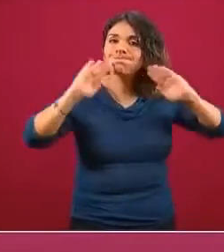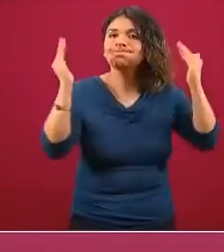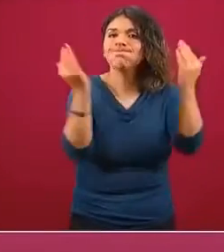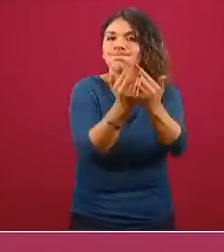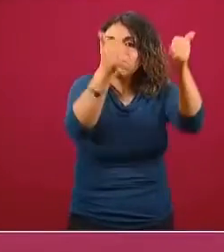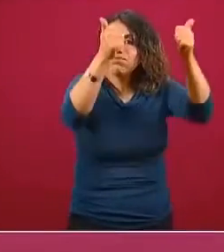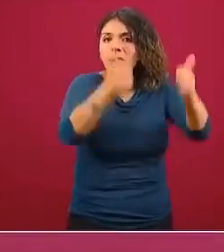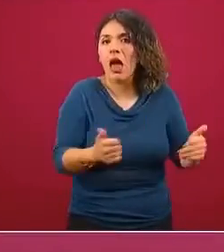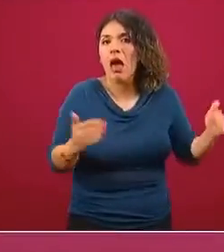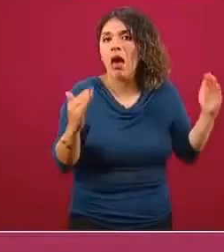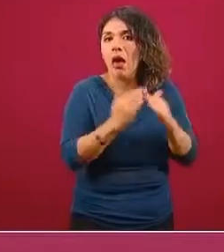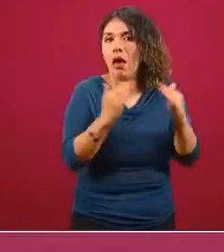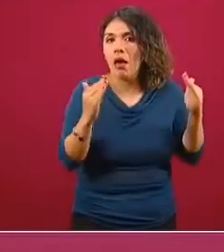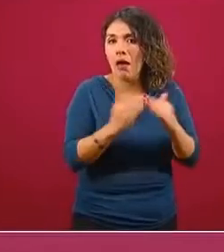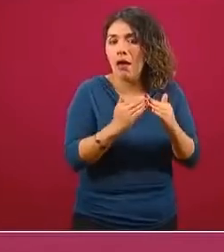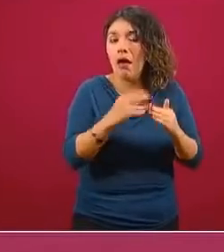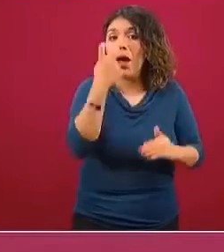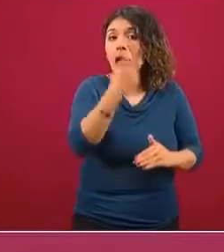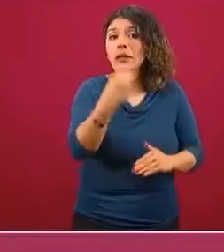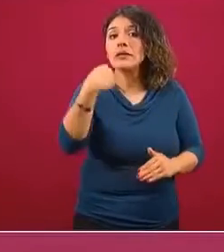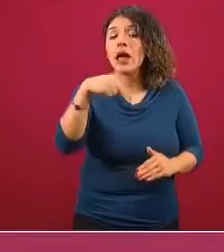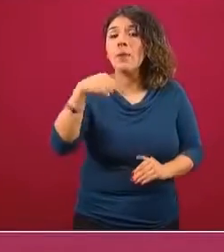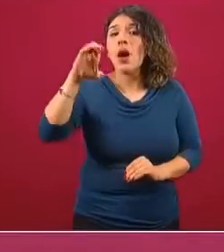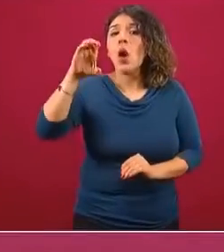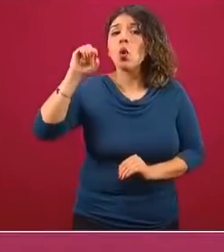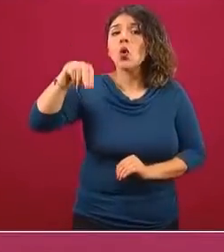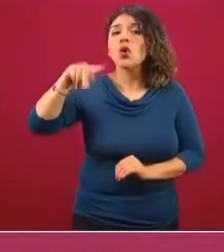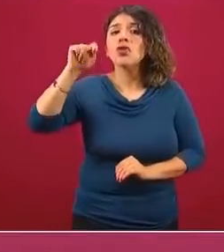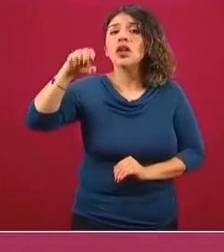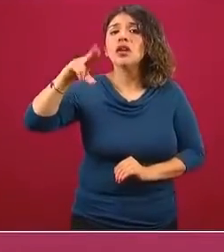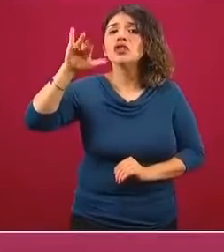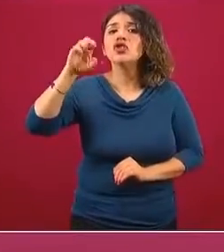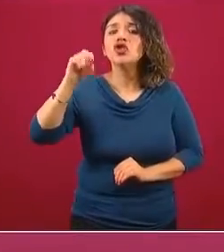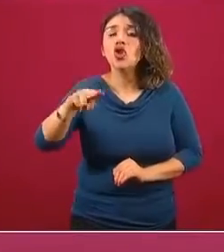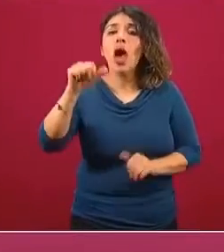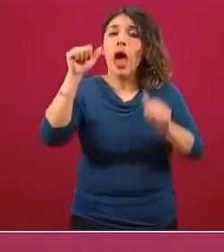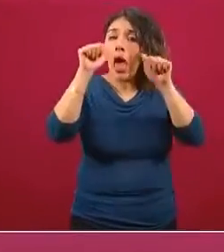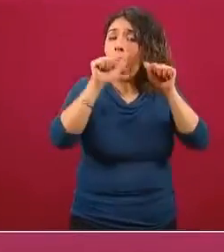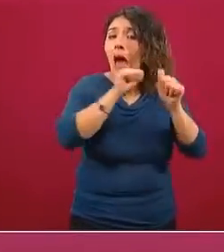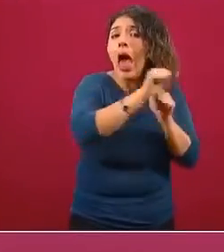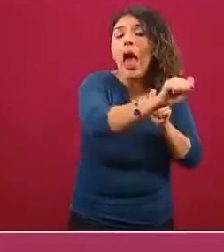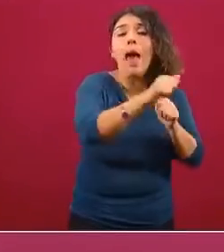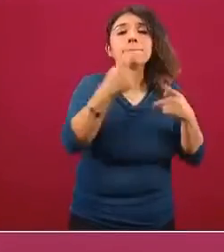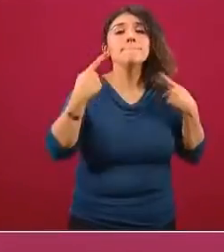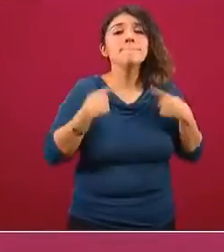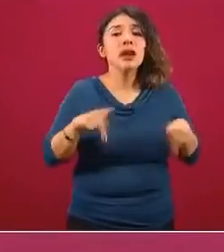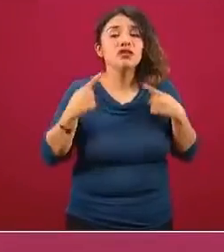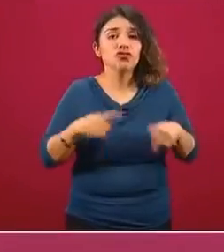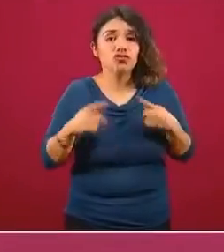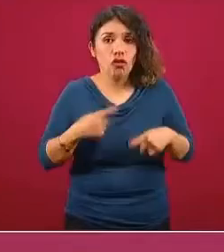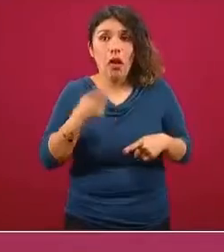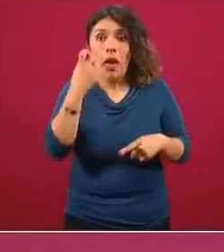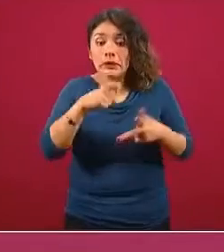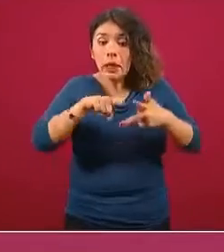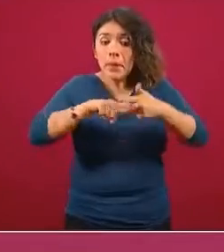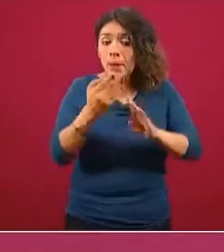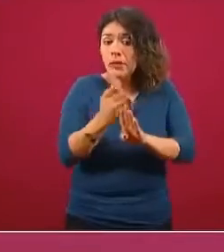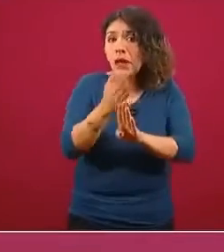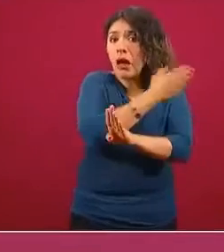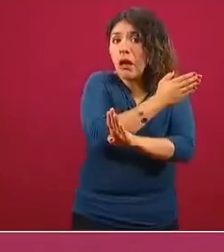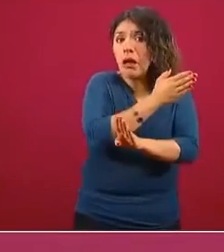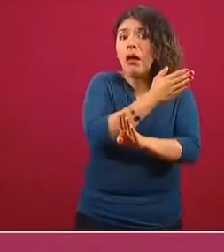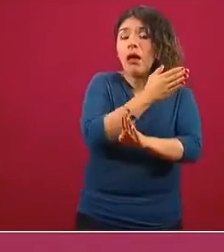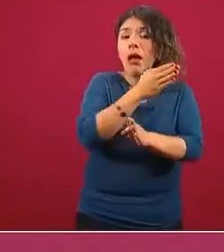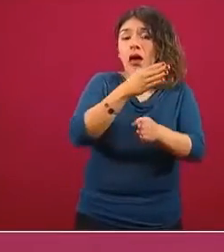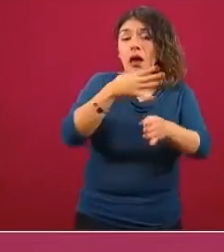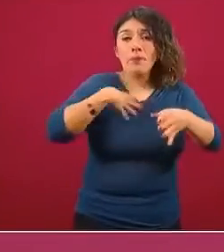aislamiento. Esta técnica se llama contención centrada en personas. México la practica desde el inicio de la epidemia, antes